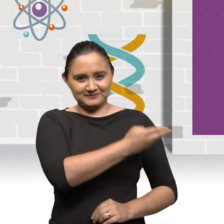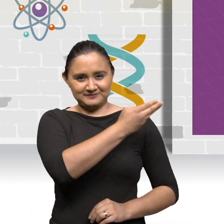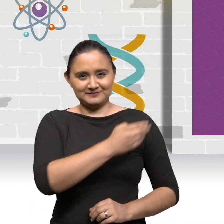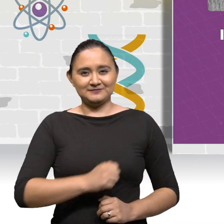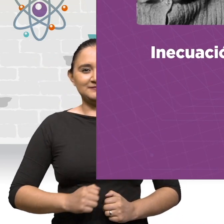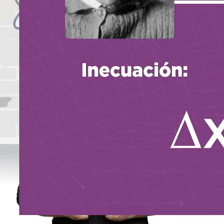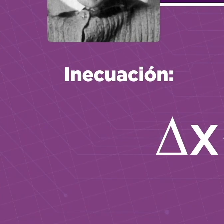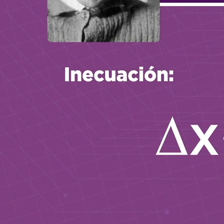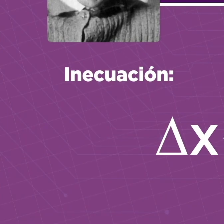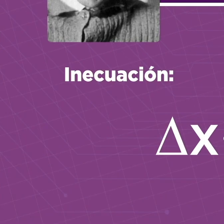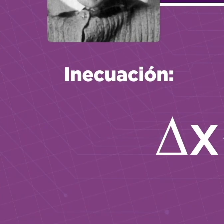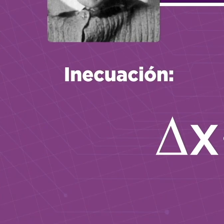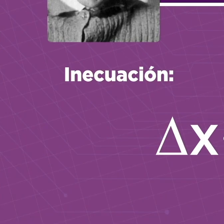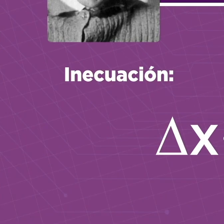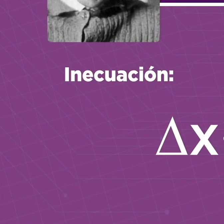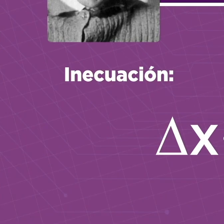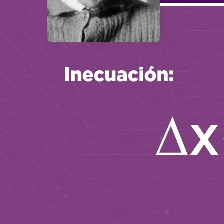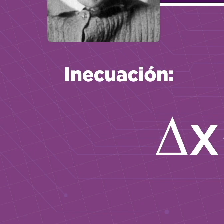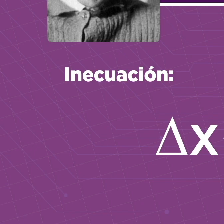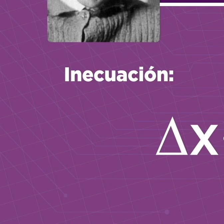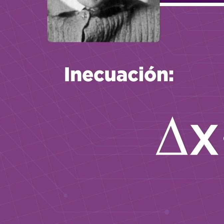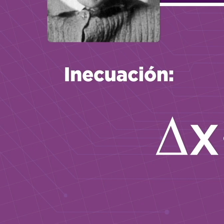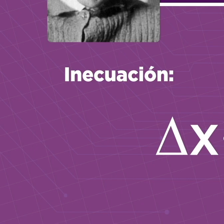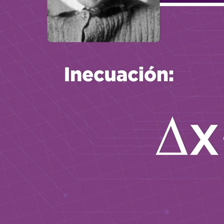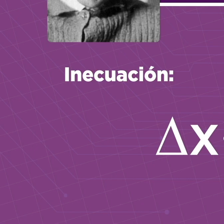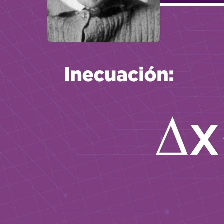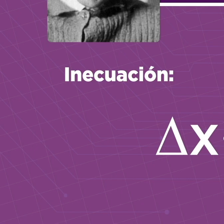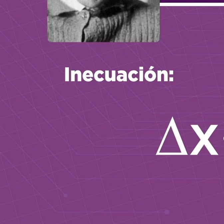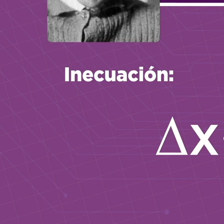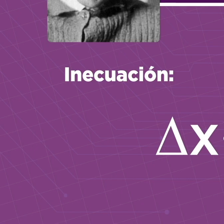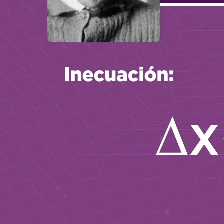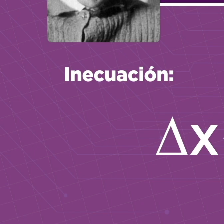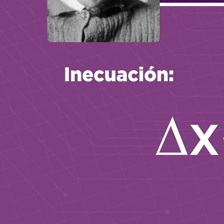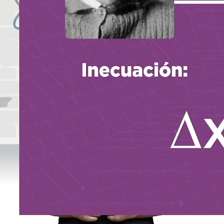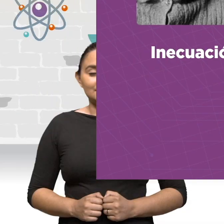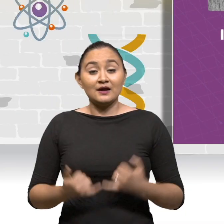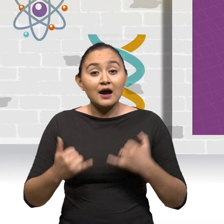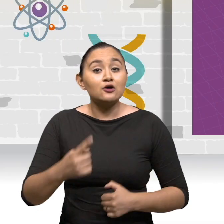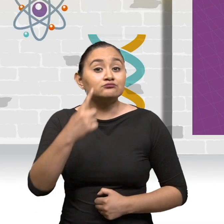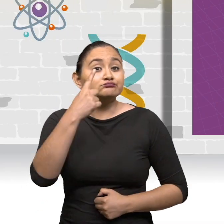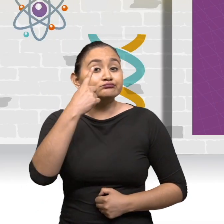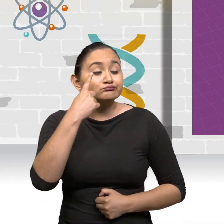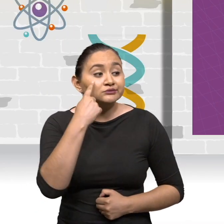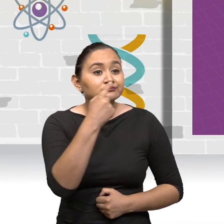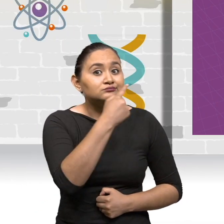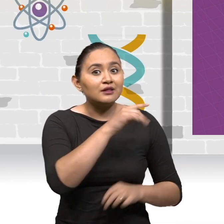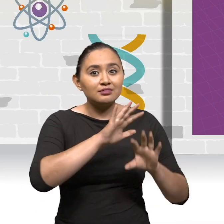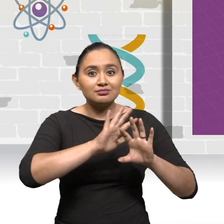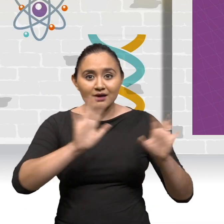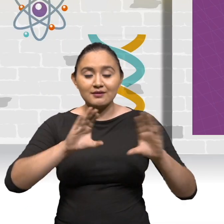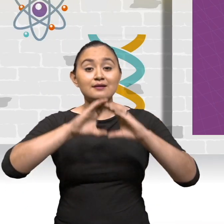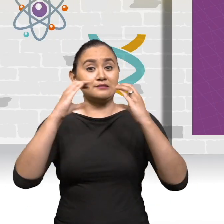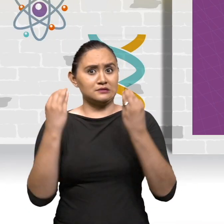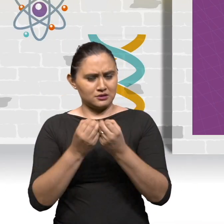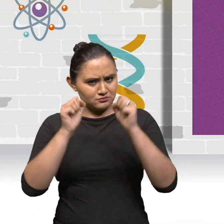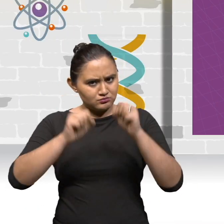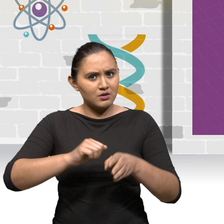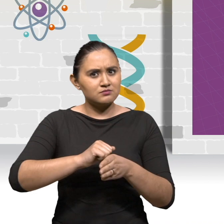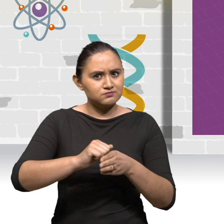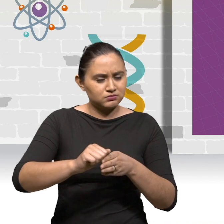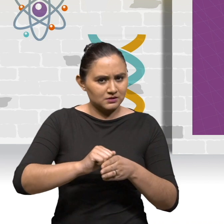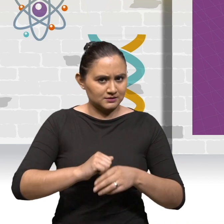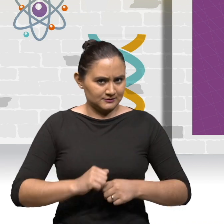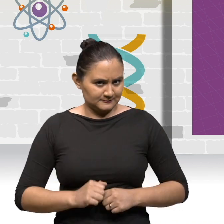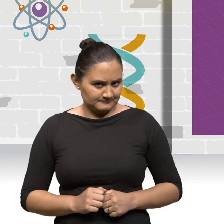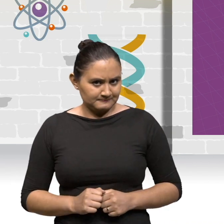a la constante de planck sobre 4 pi no lo demostraremos sino sólo nos concentraremos en lo práctico existe una